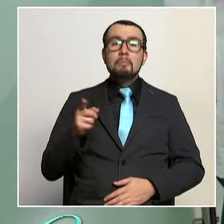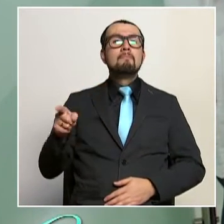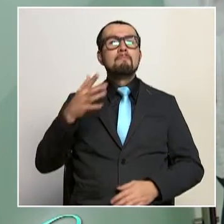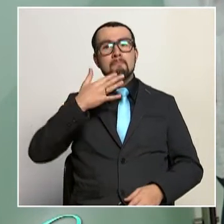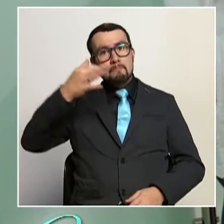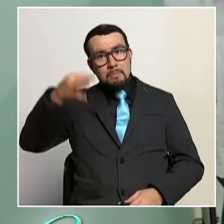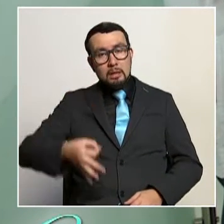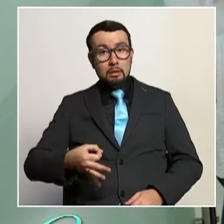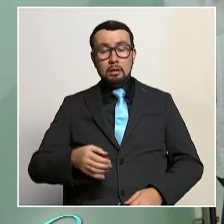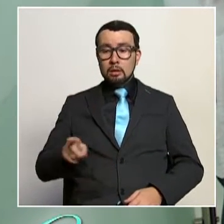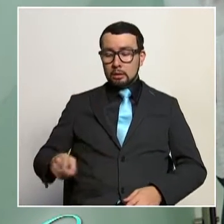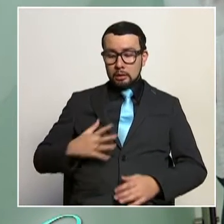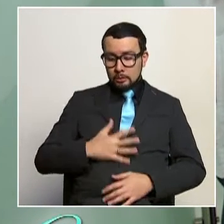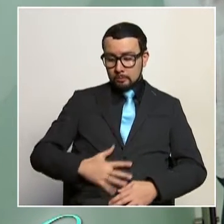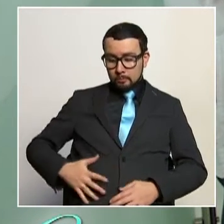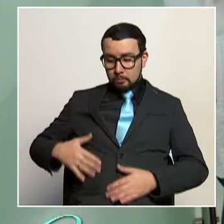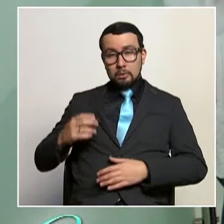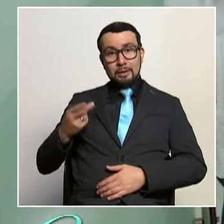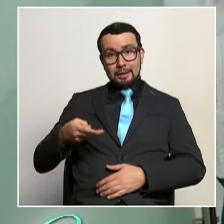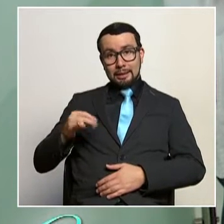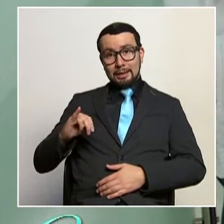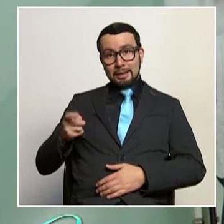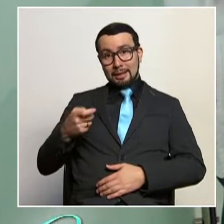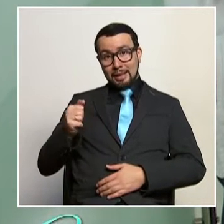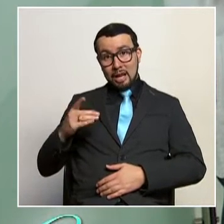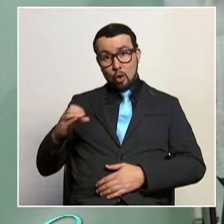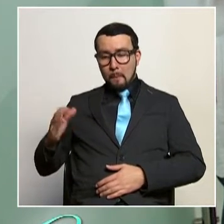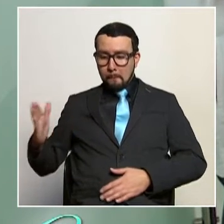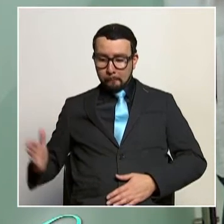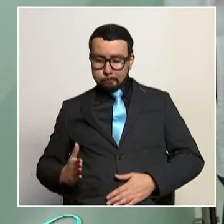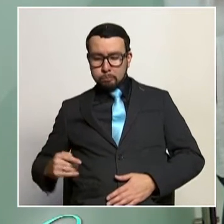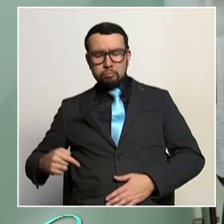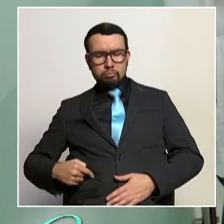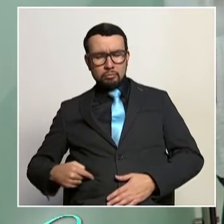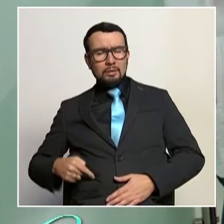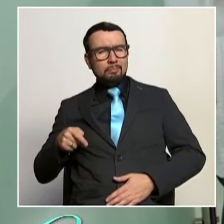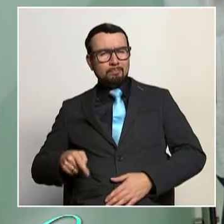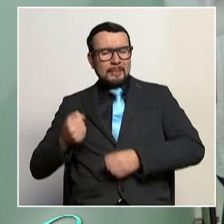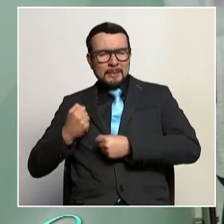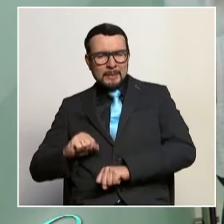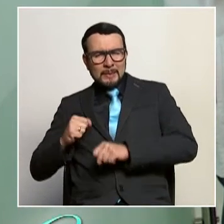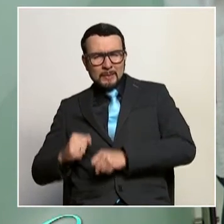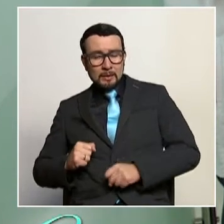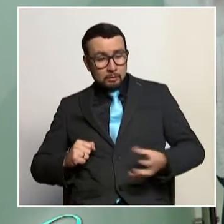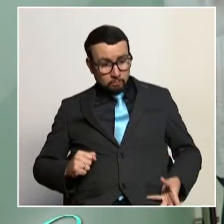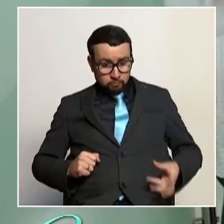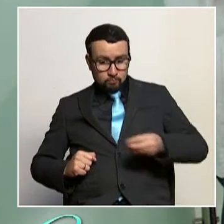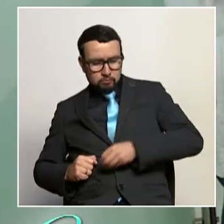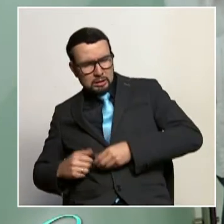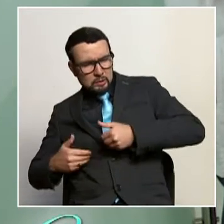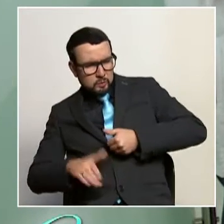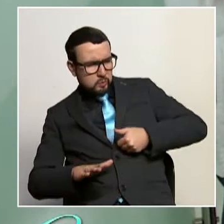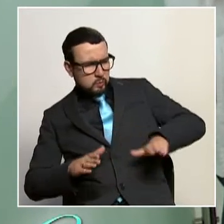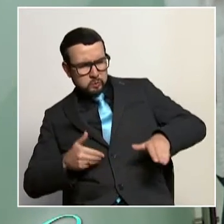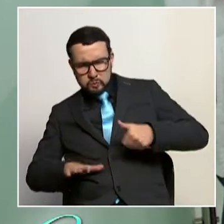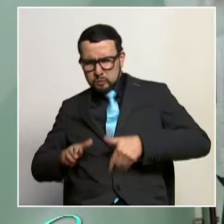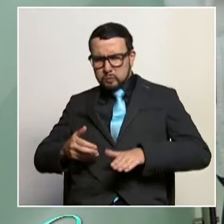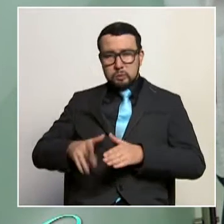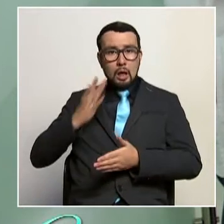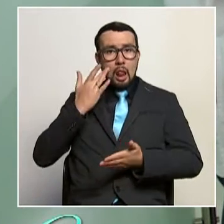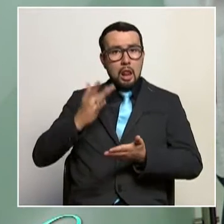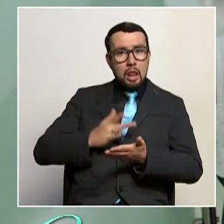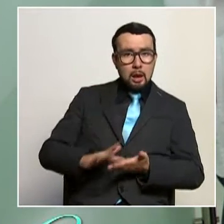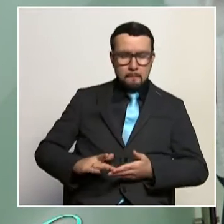que el hígado está acá y él es el que tiene que tratar de que esas toxinas de acá no se rieguen por el resto del cuerpo.